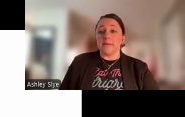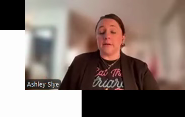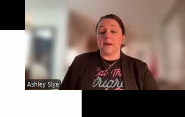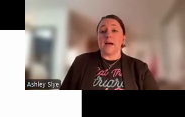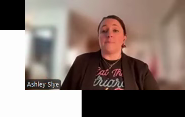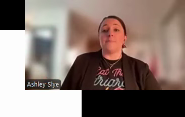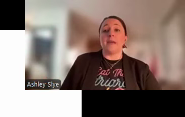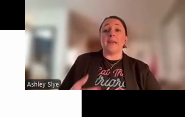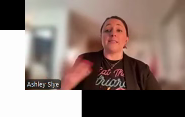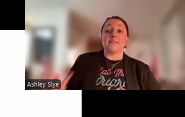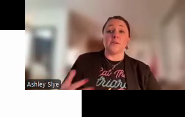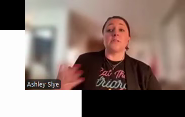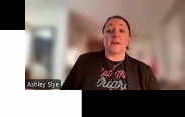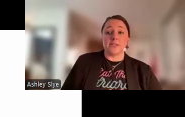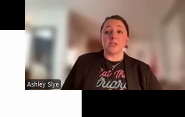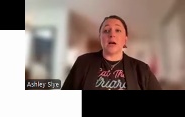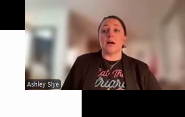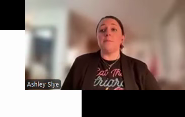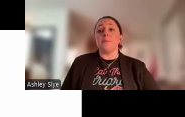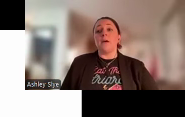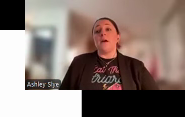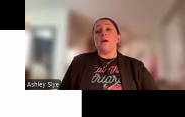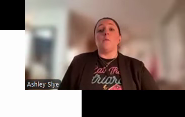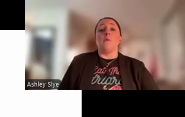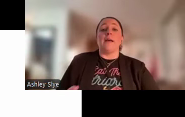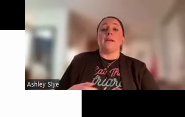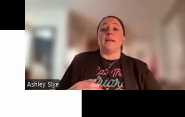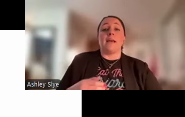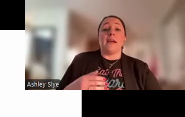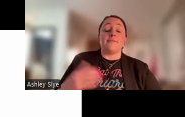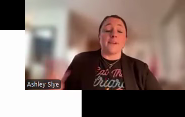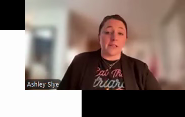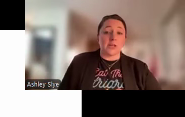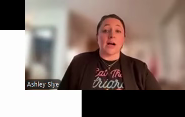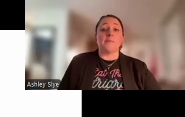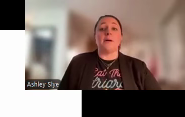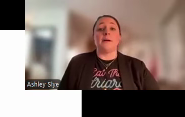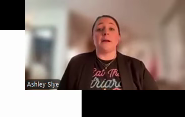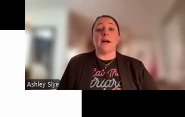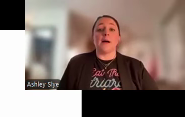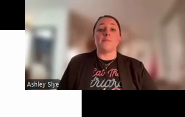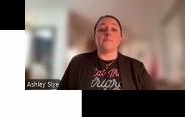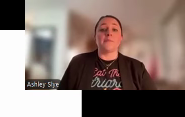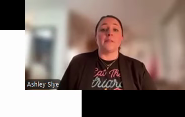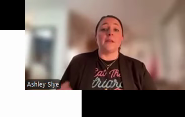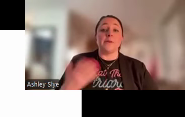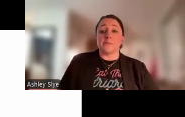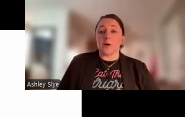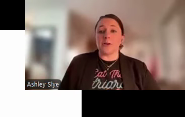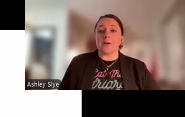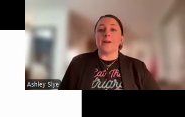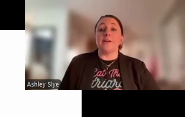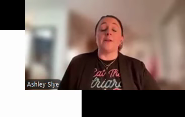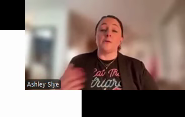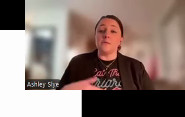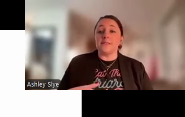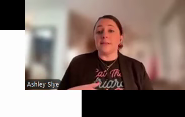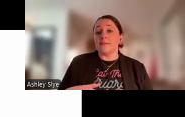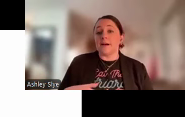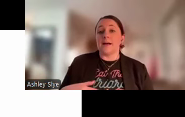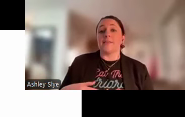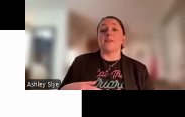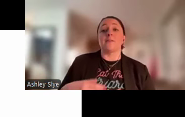veces pensamos en cómo es para los sobrevivientes que tienen poca historia laboral